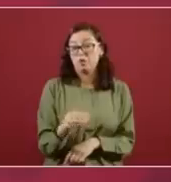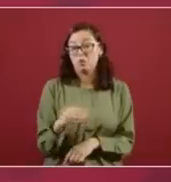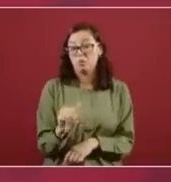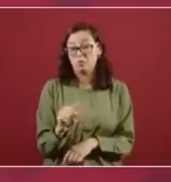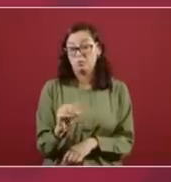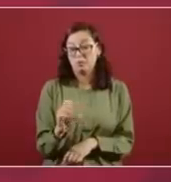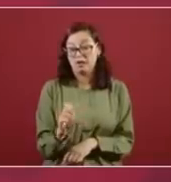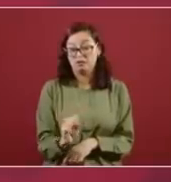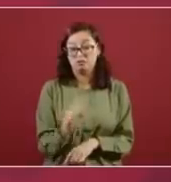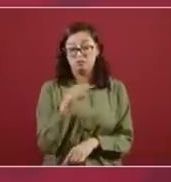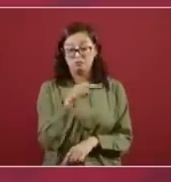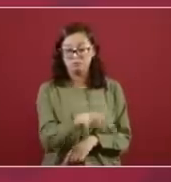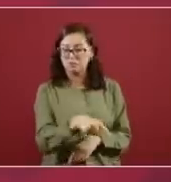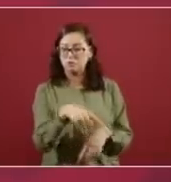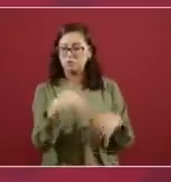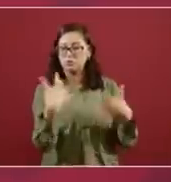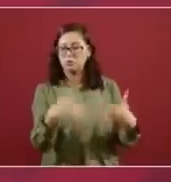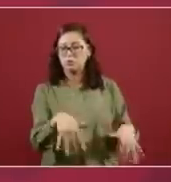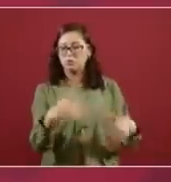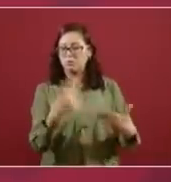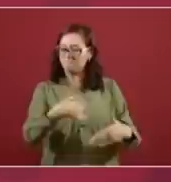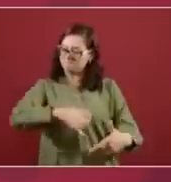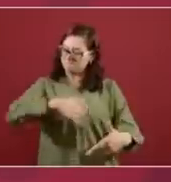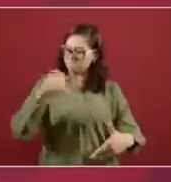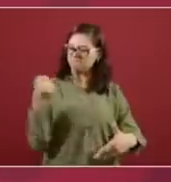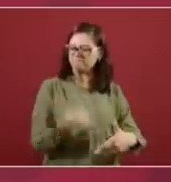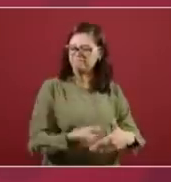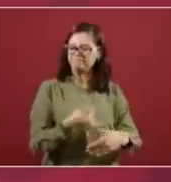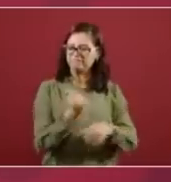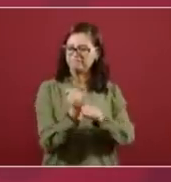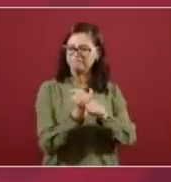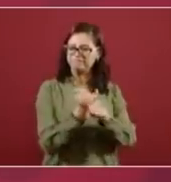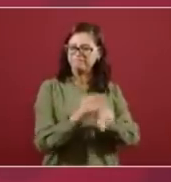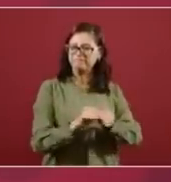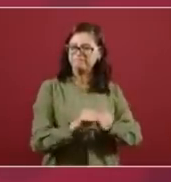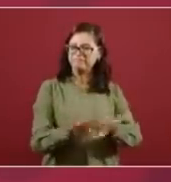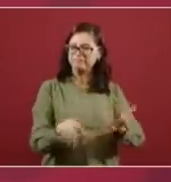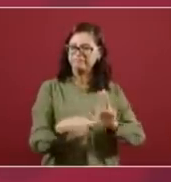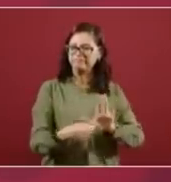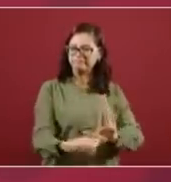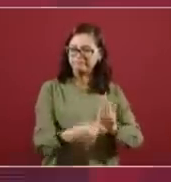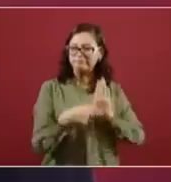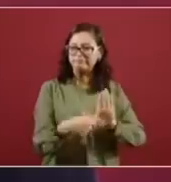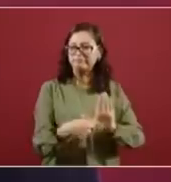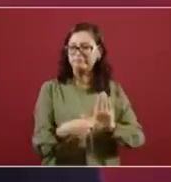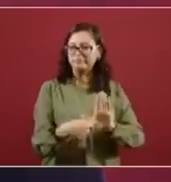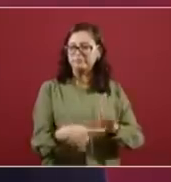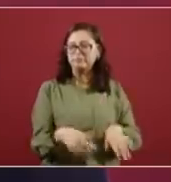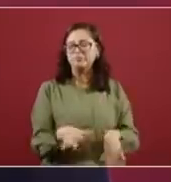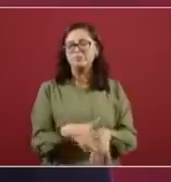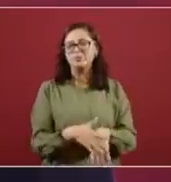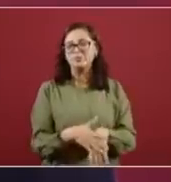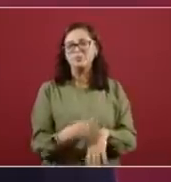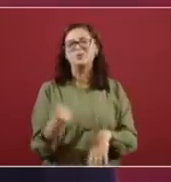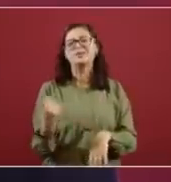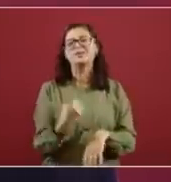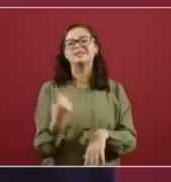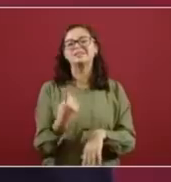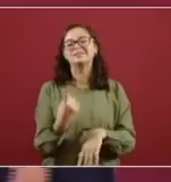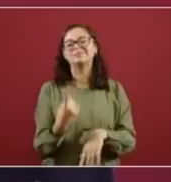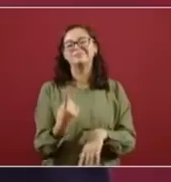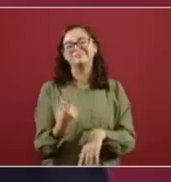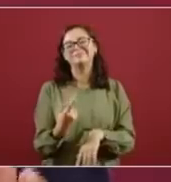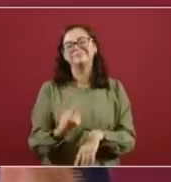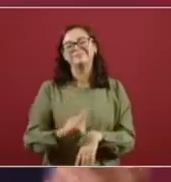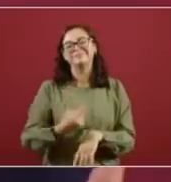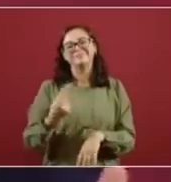el arqueólogo es muy bueno porque se requiere sensatez se